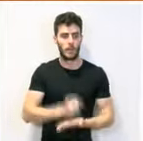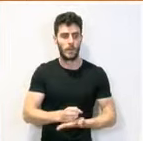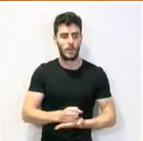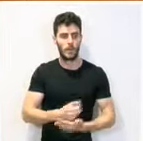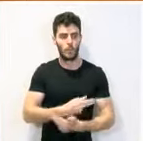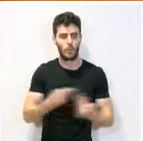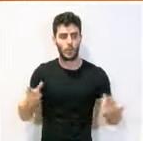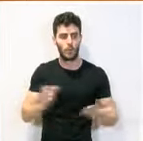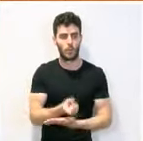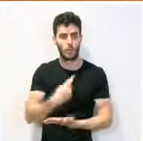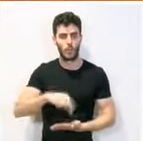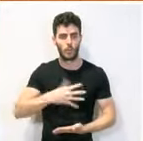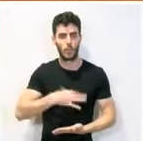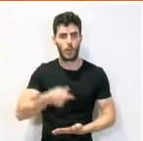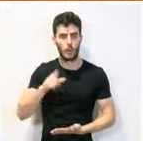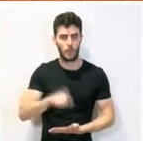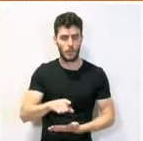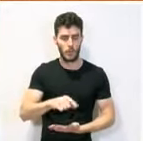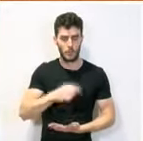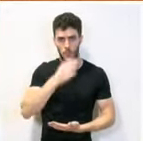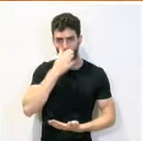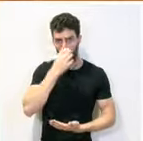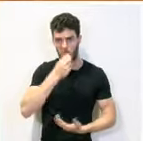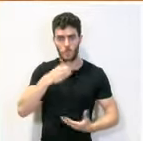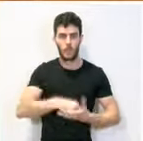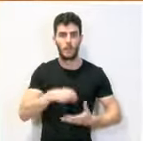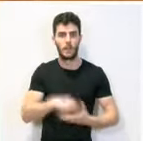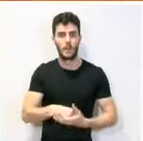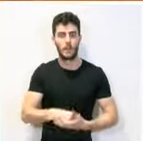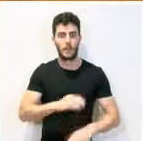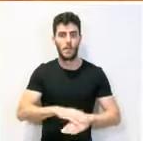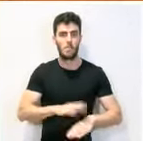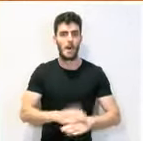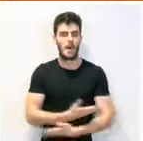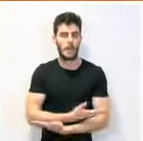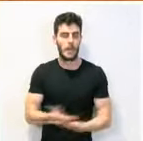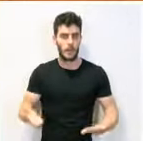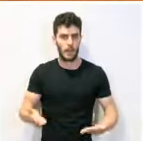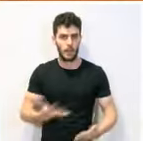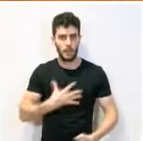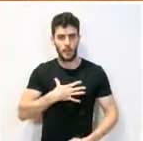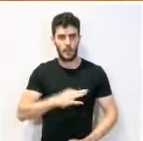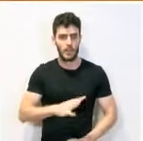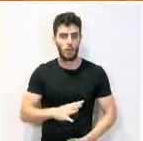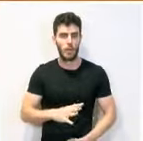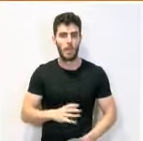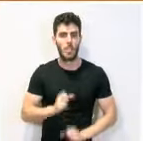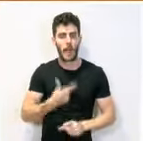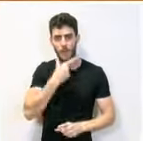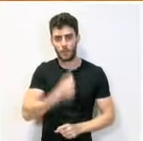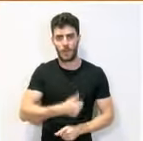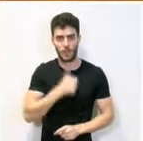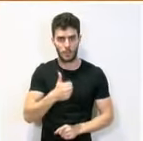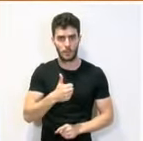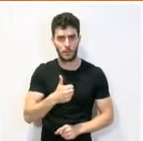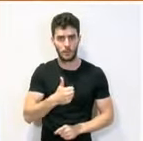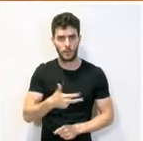públicos podríamos también intervenir para garantizar que se puede facilitar, ¿no?,